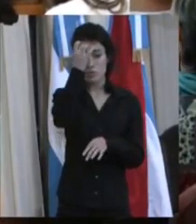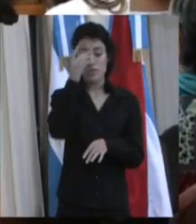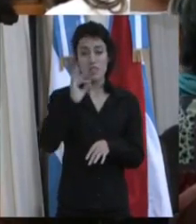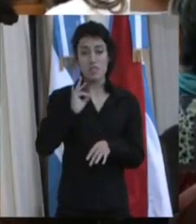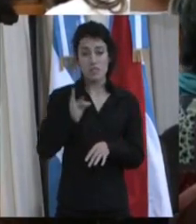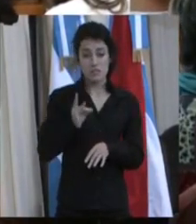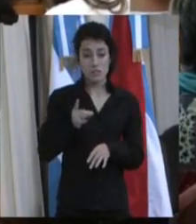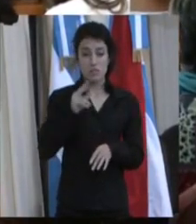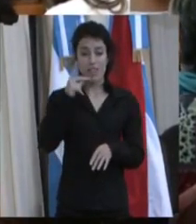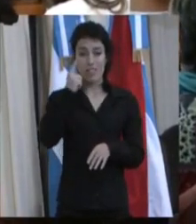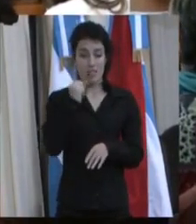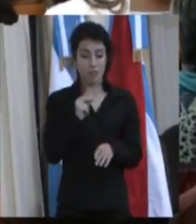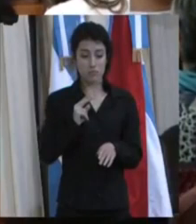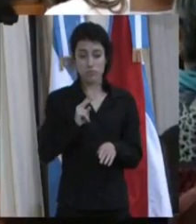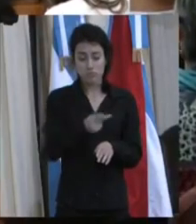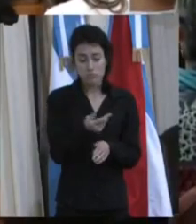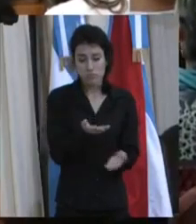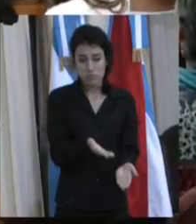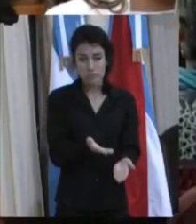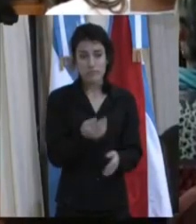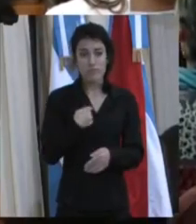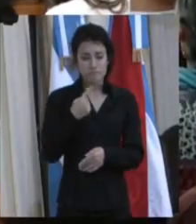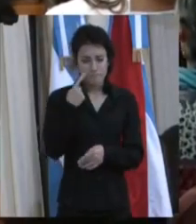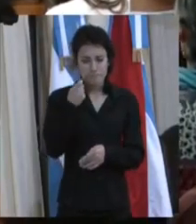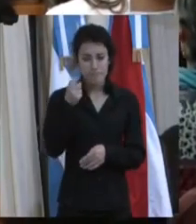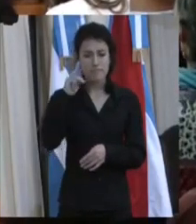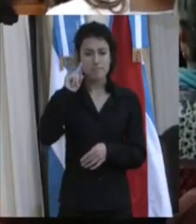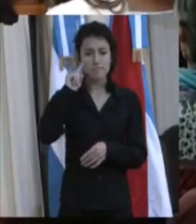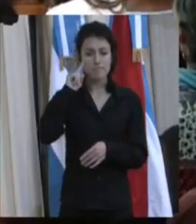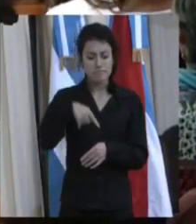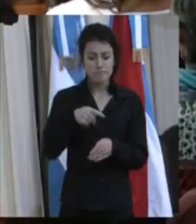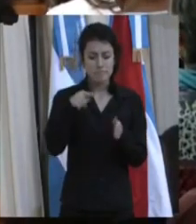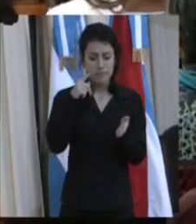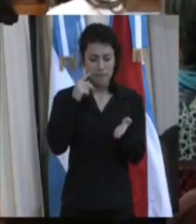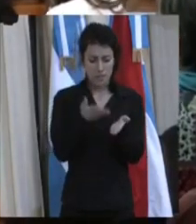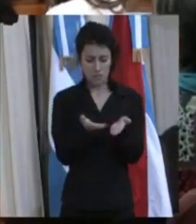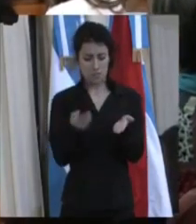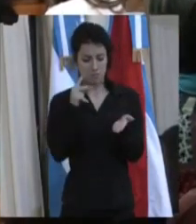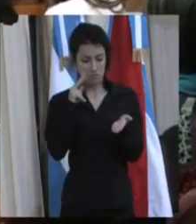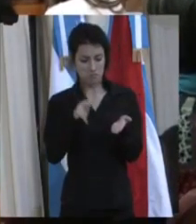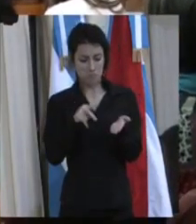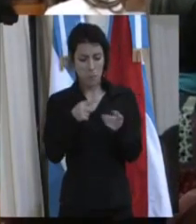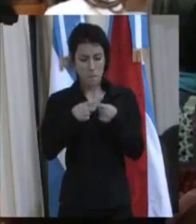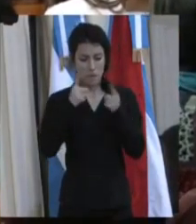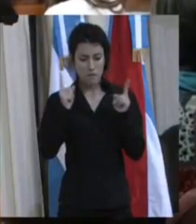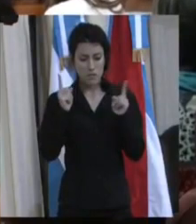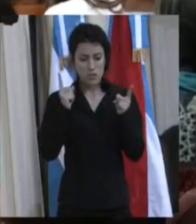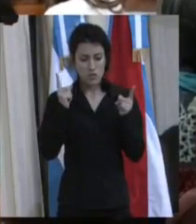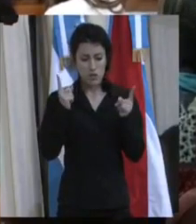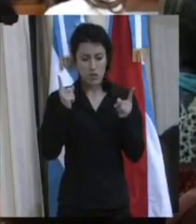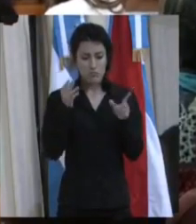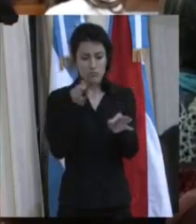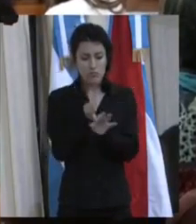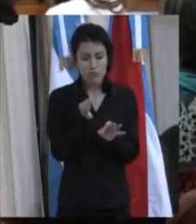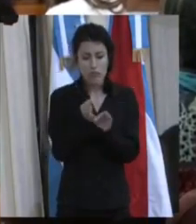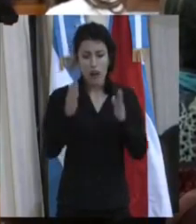suicidó. ¿Qué nos enteramos por esta revista y por los manifiestos? Que los profesores daban clases particulares en sus